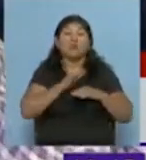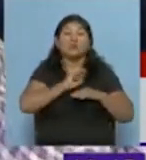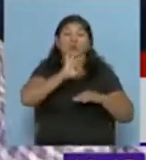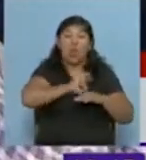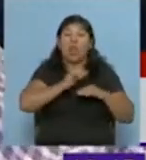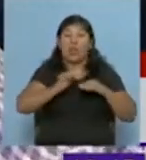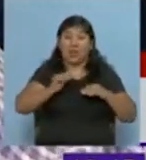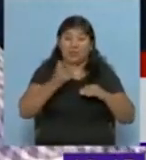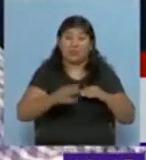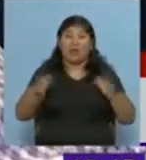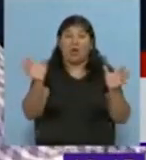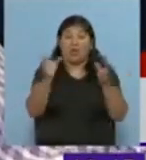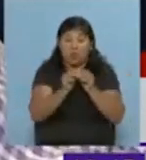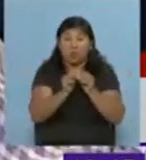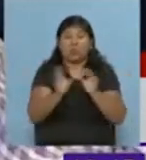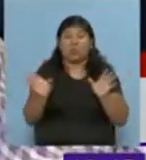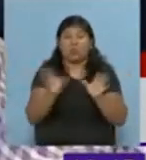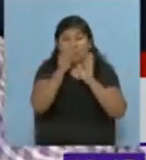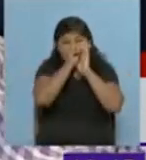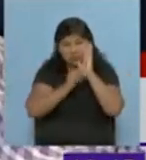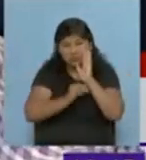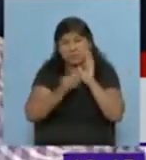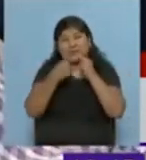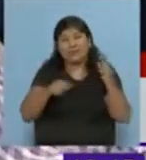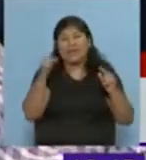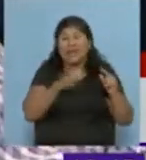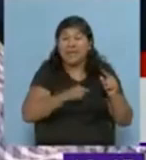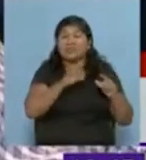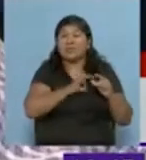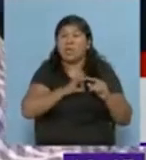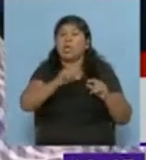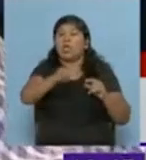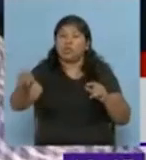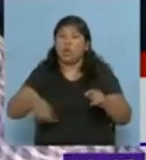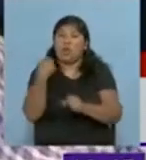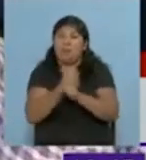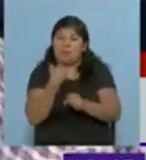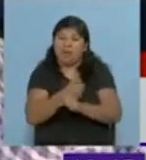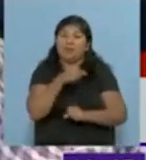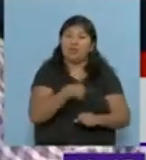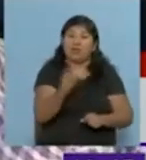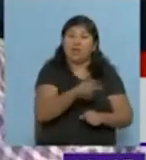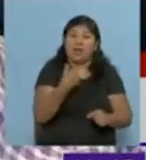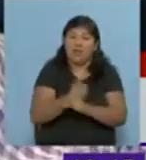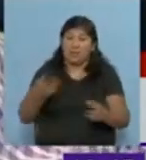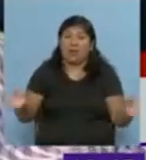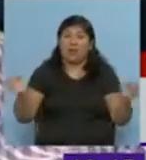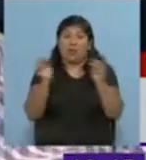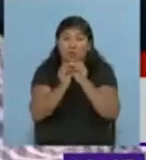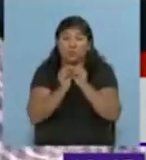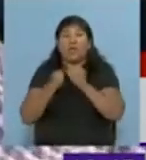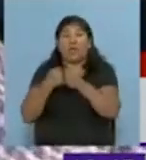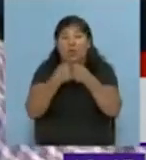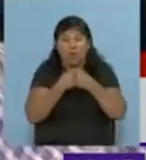sueldo unificado, que sea un sueldo que tenga el consenso de todos los gremios, que eso es lo que pretendemos, que es muy difícil,